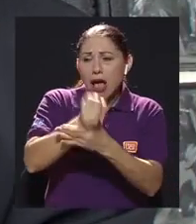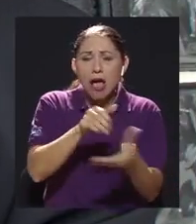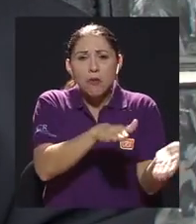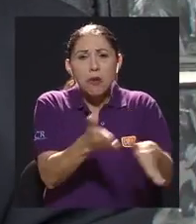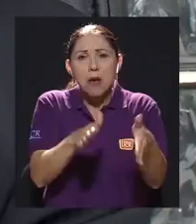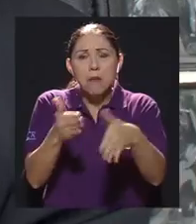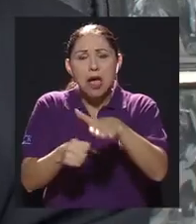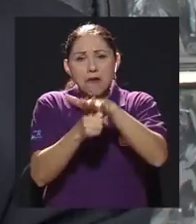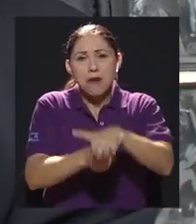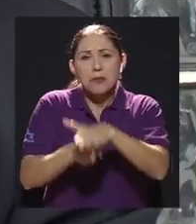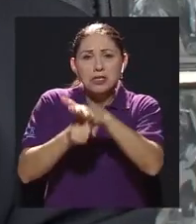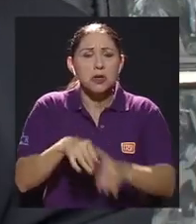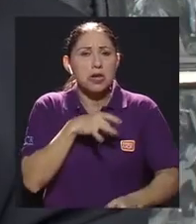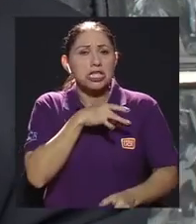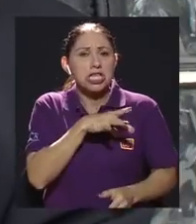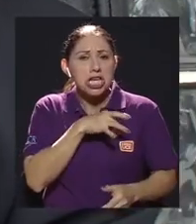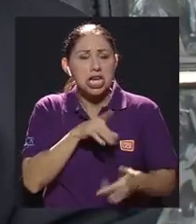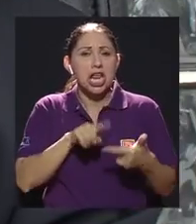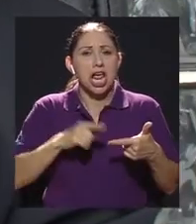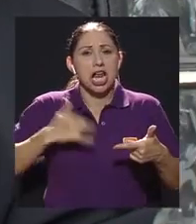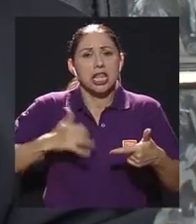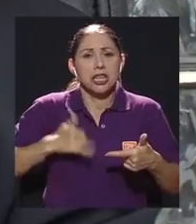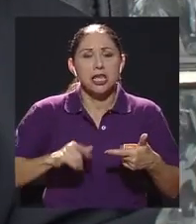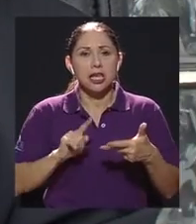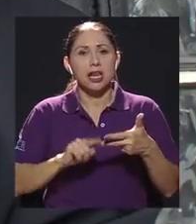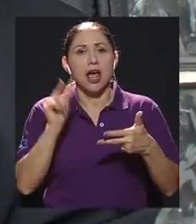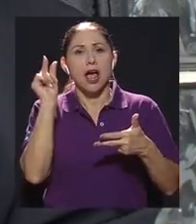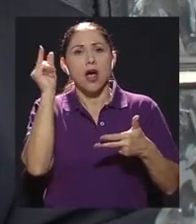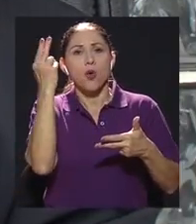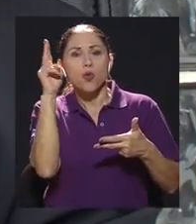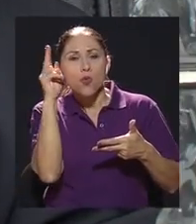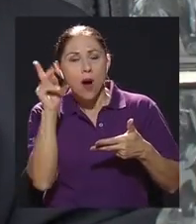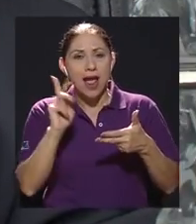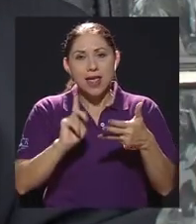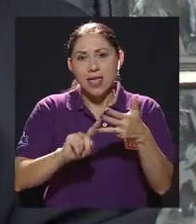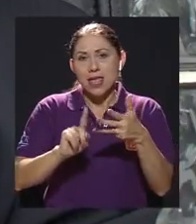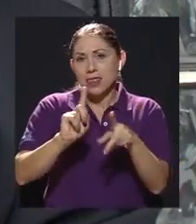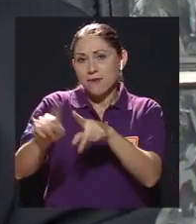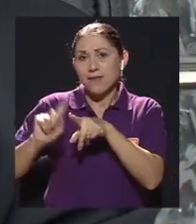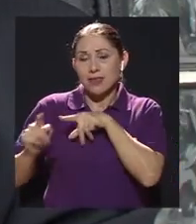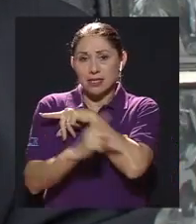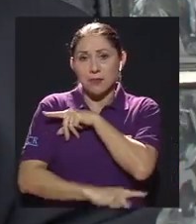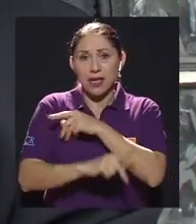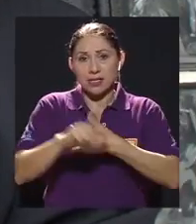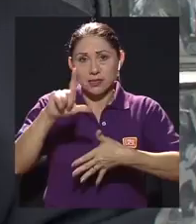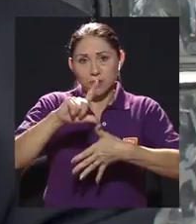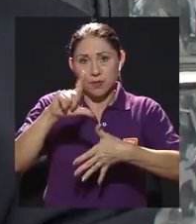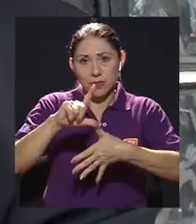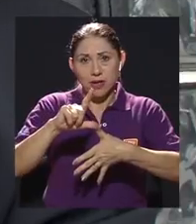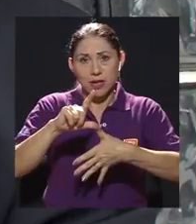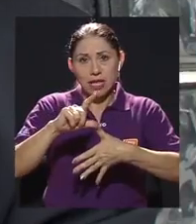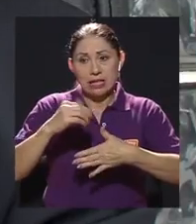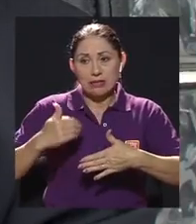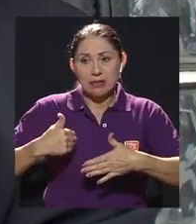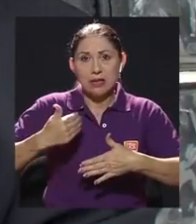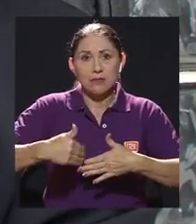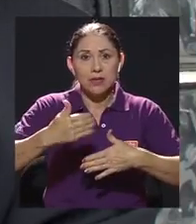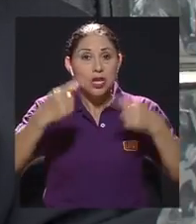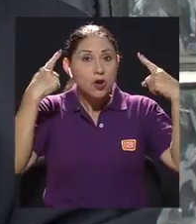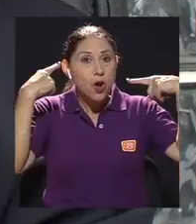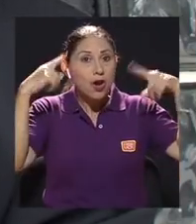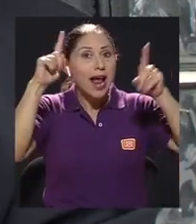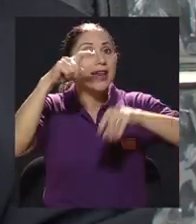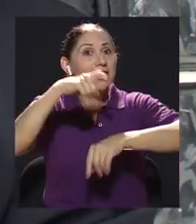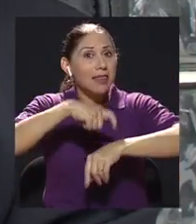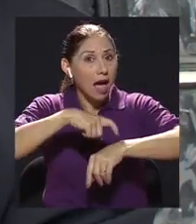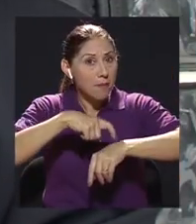en Argentina, en Uruguay, en una buena cantidad de países de la región, lograr la etapa que estuvo acompañada